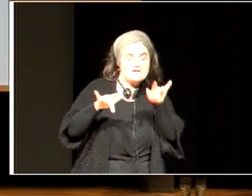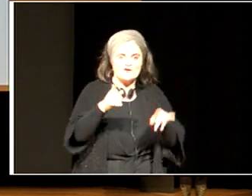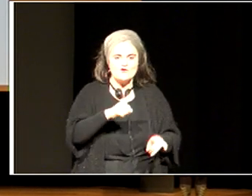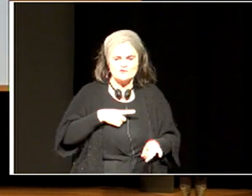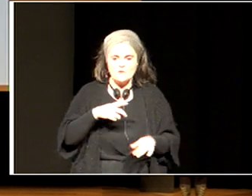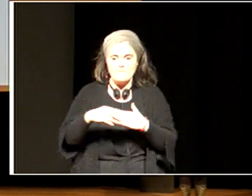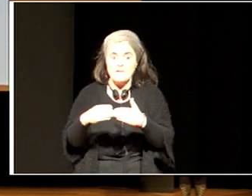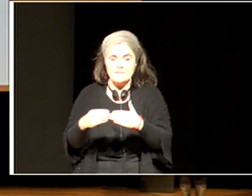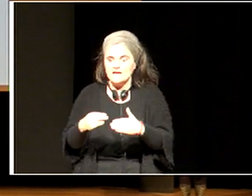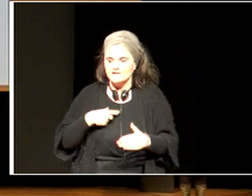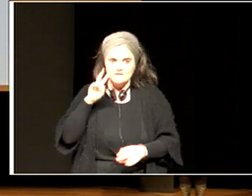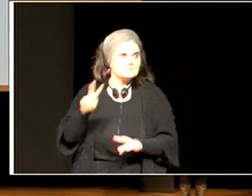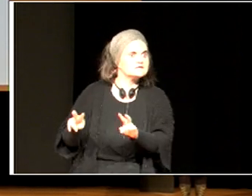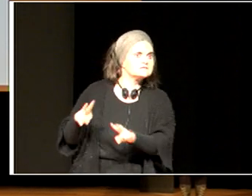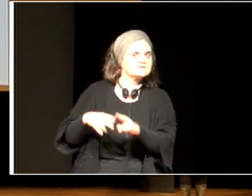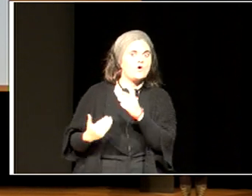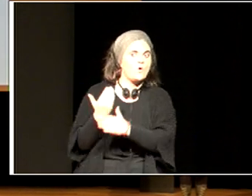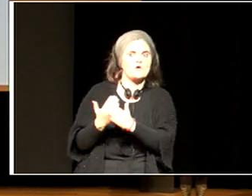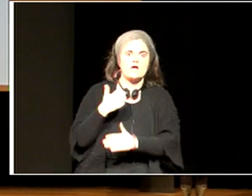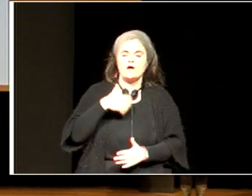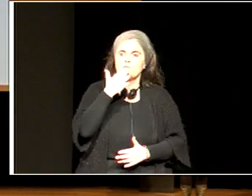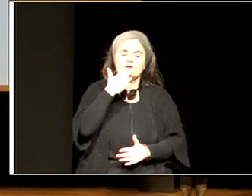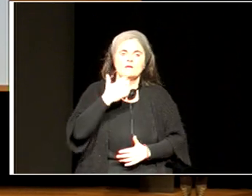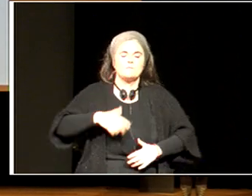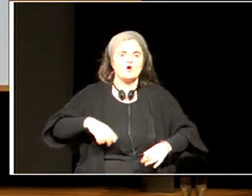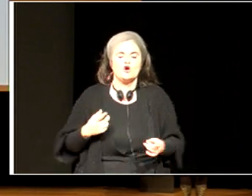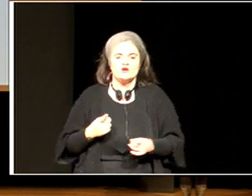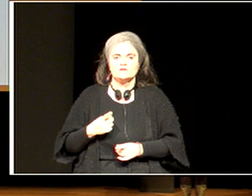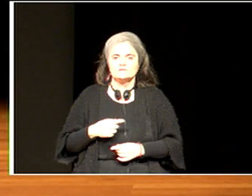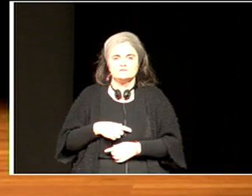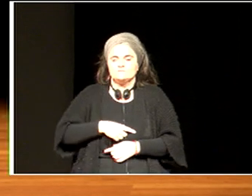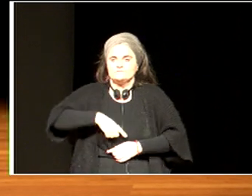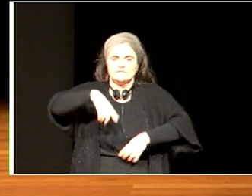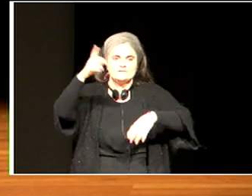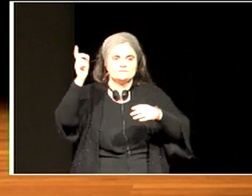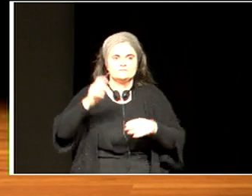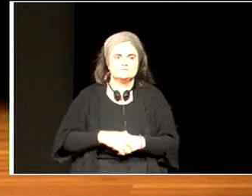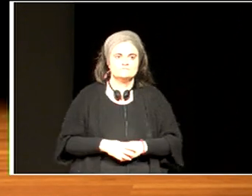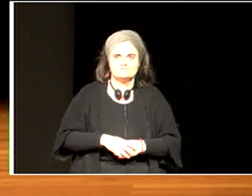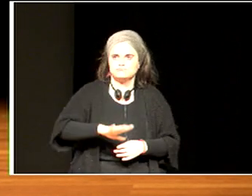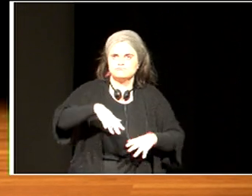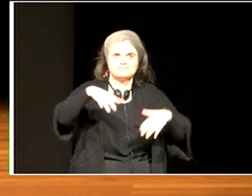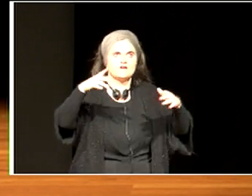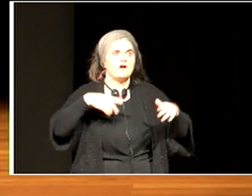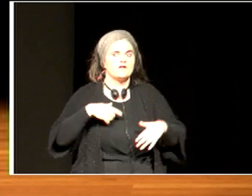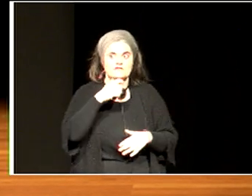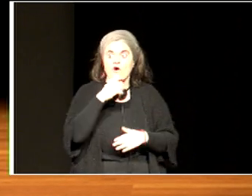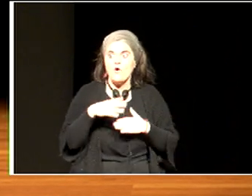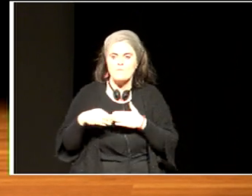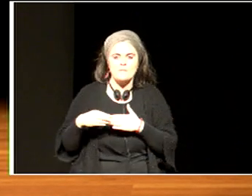es un papel alma son unas jornadas de arquitectura en la tailandia del siglo 16 y hoy como me viene para